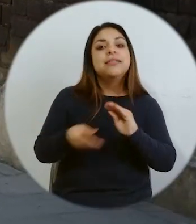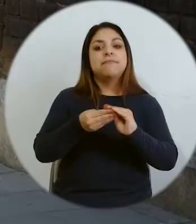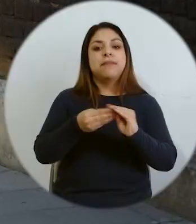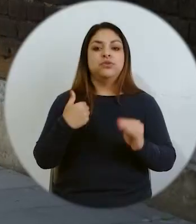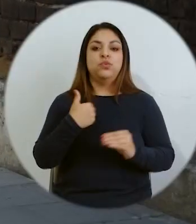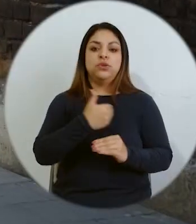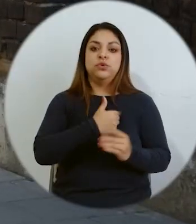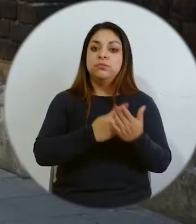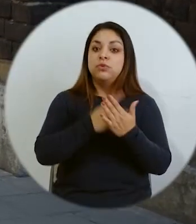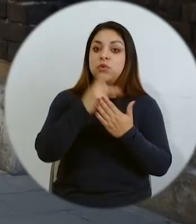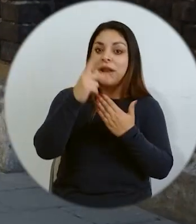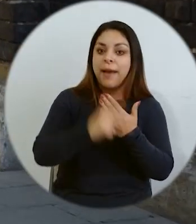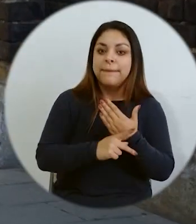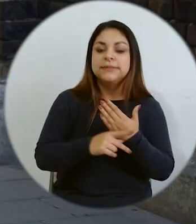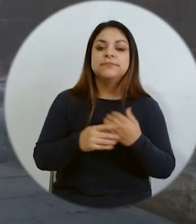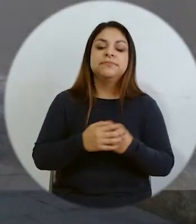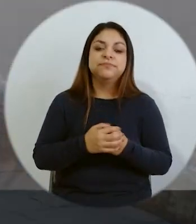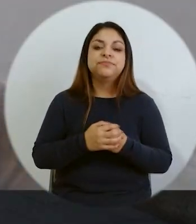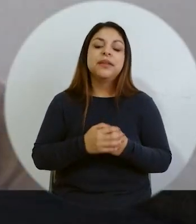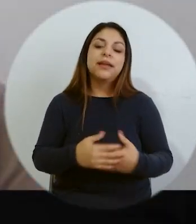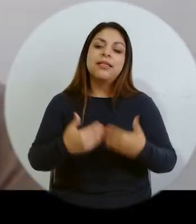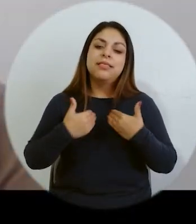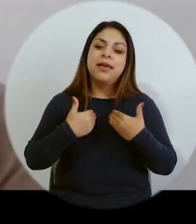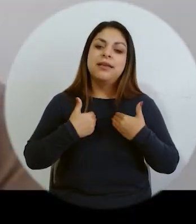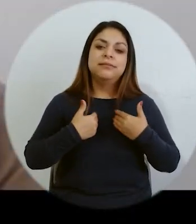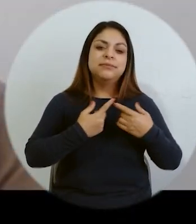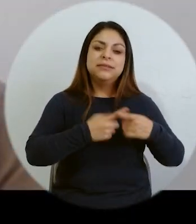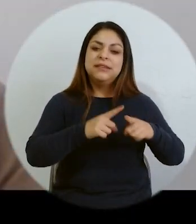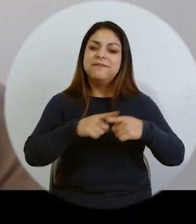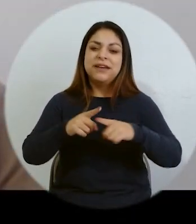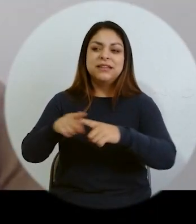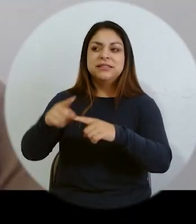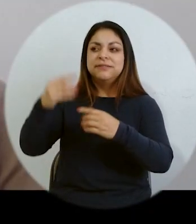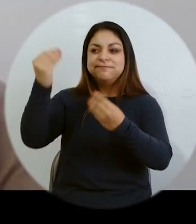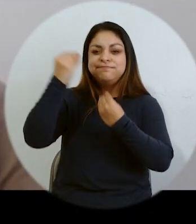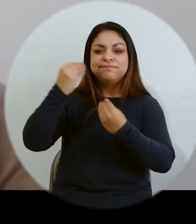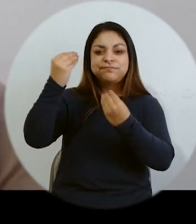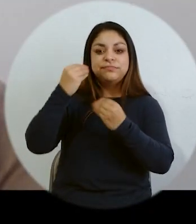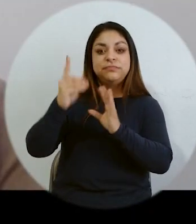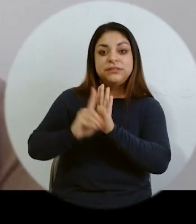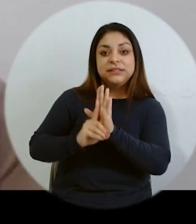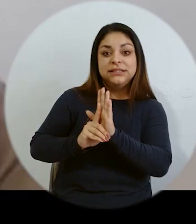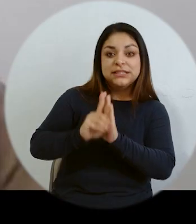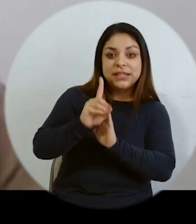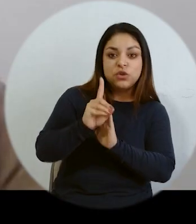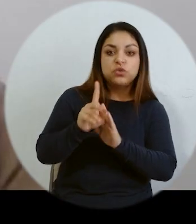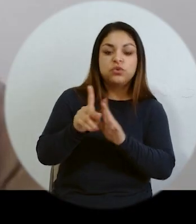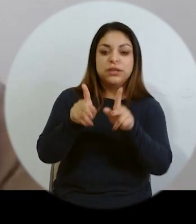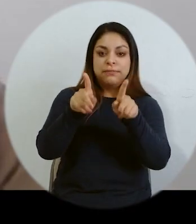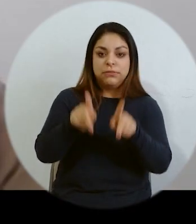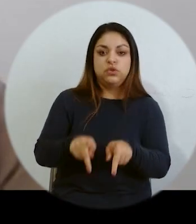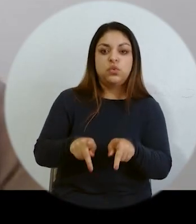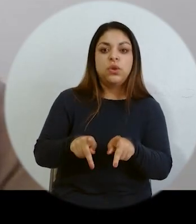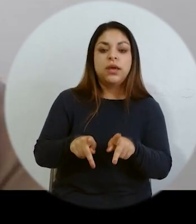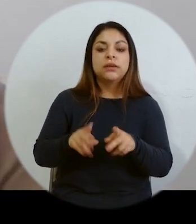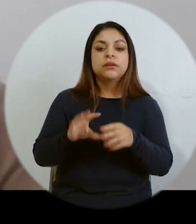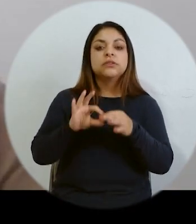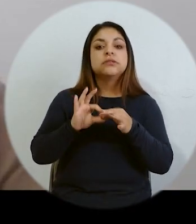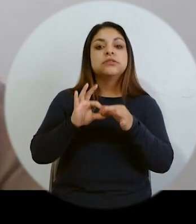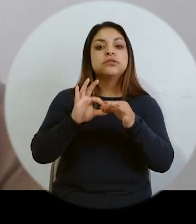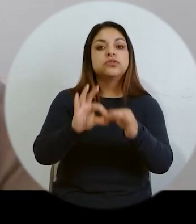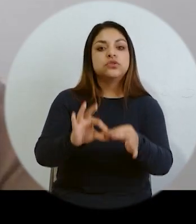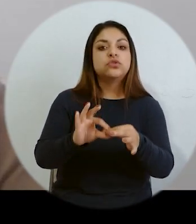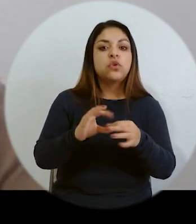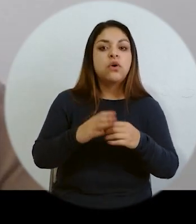digamos, una formación en el desarrollo de la persona, digamos, basado, por ejemplo, en aquellas categorías que la